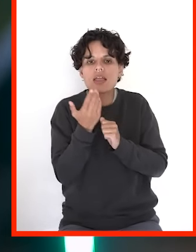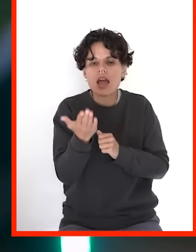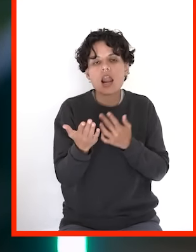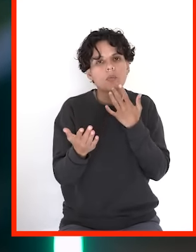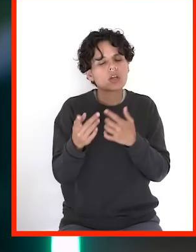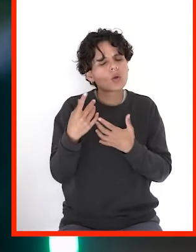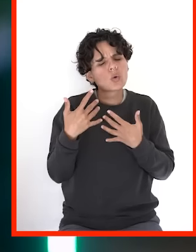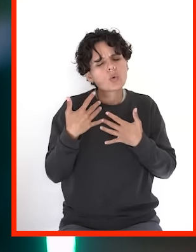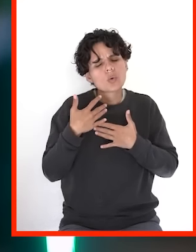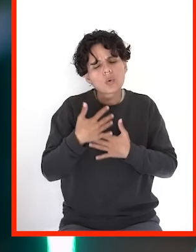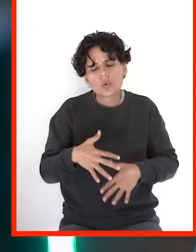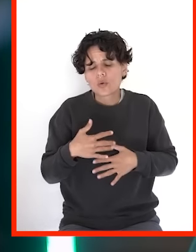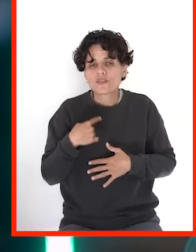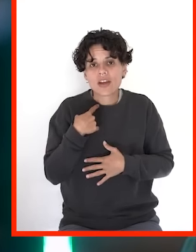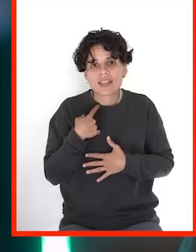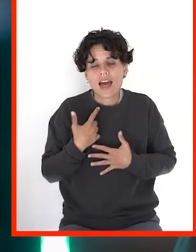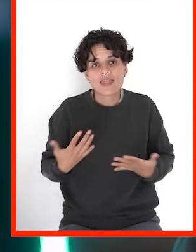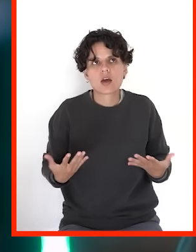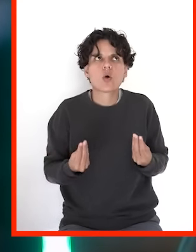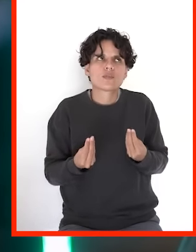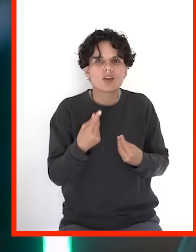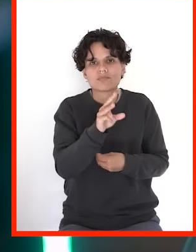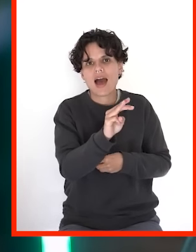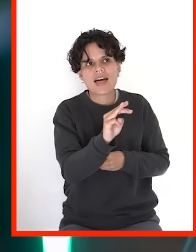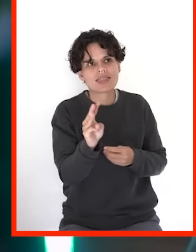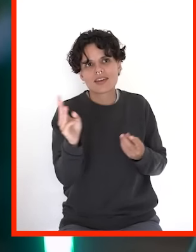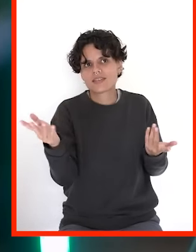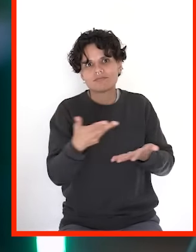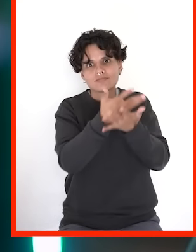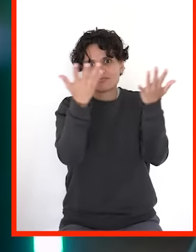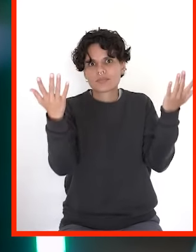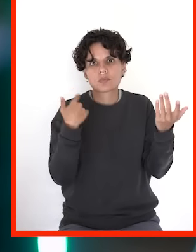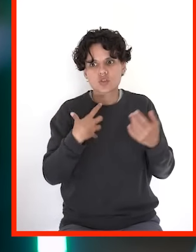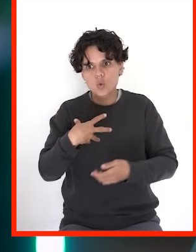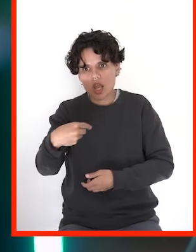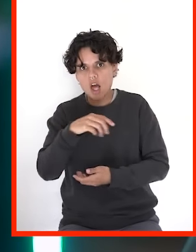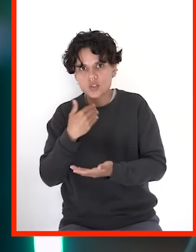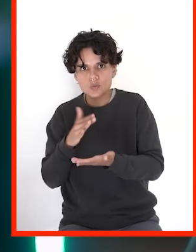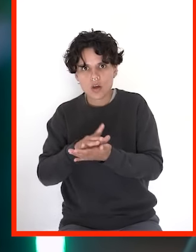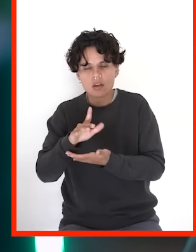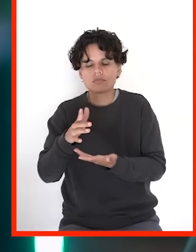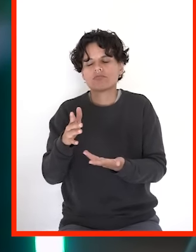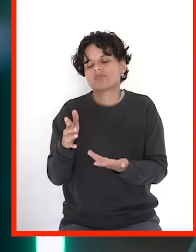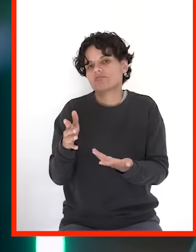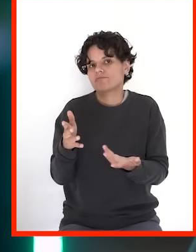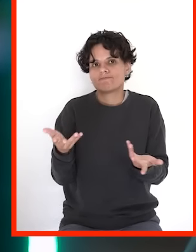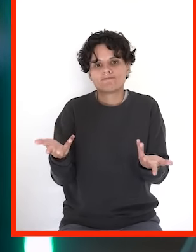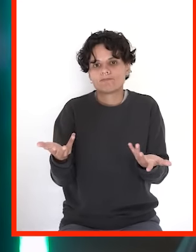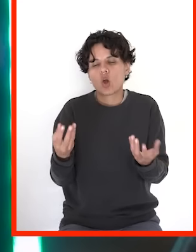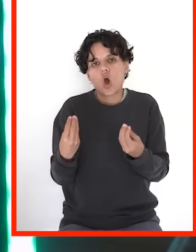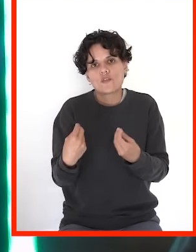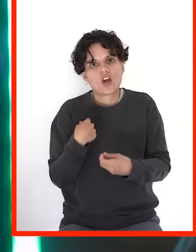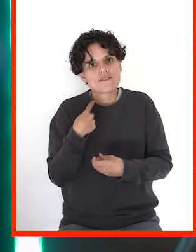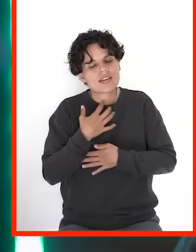muy afectada, bueno, como cualquier madre, lógico, a la partida de su hijo, pero